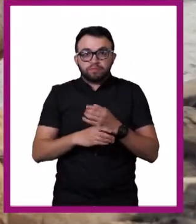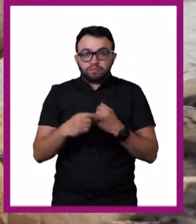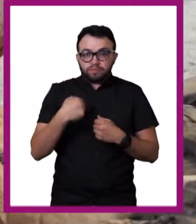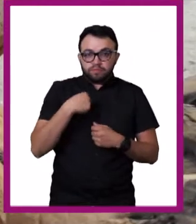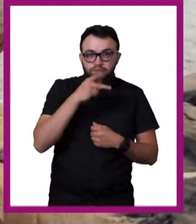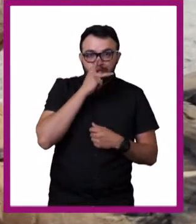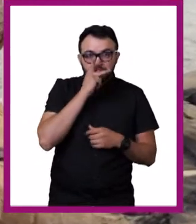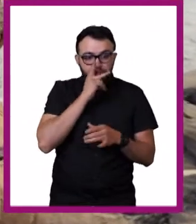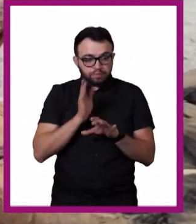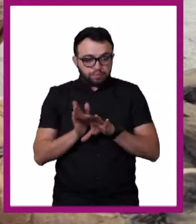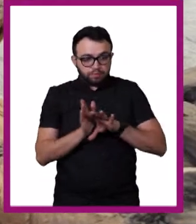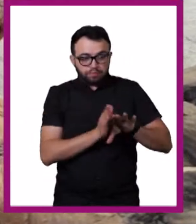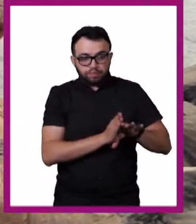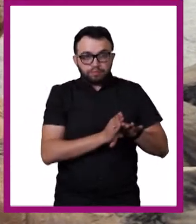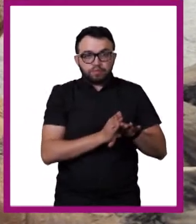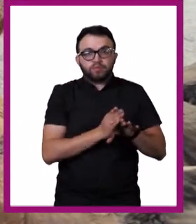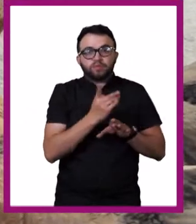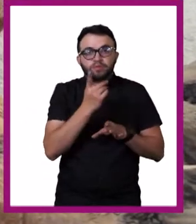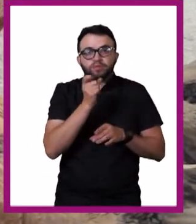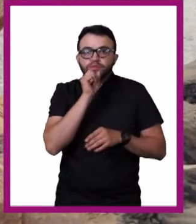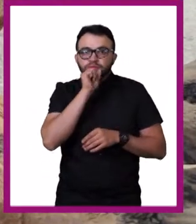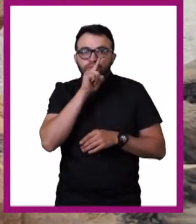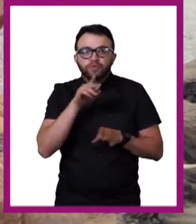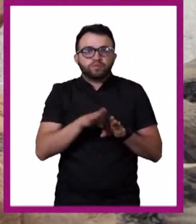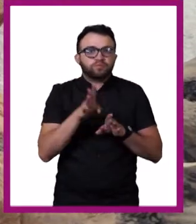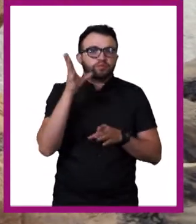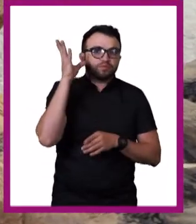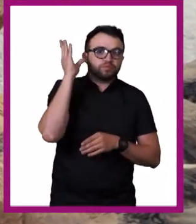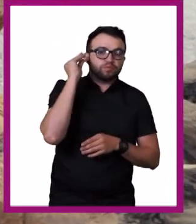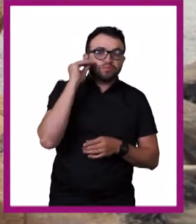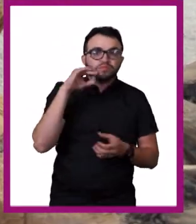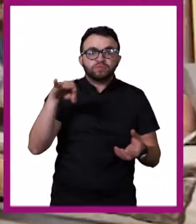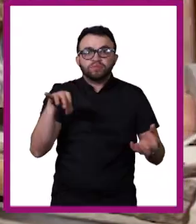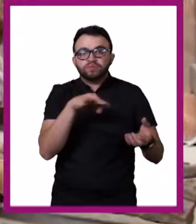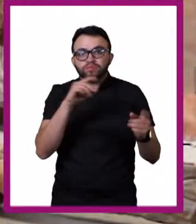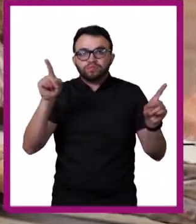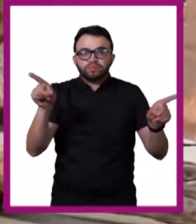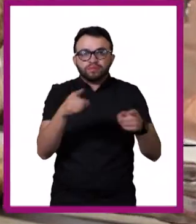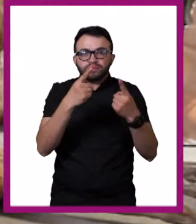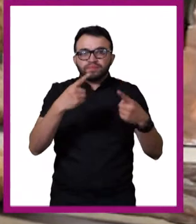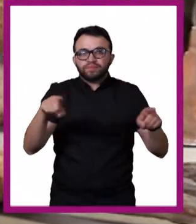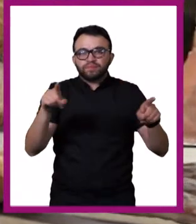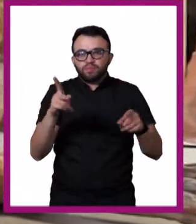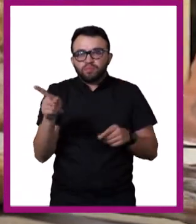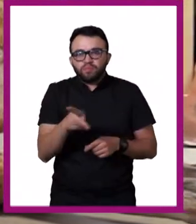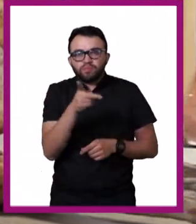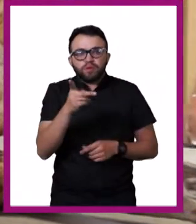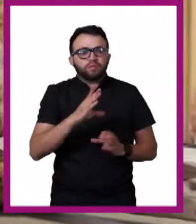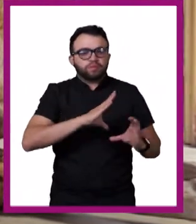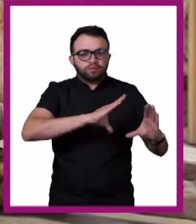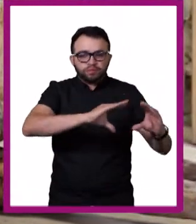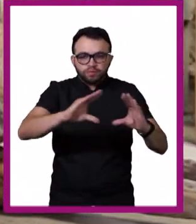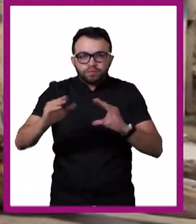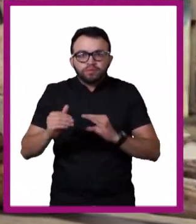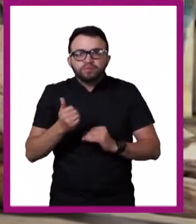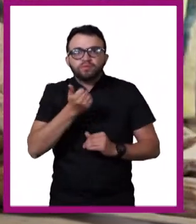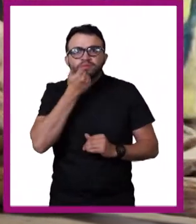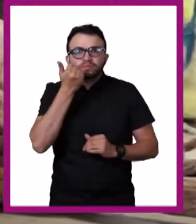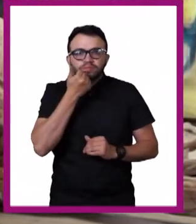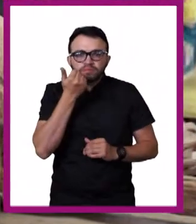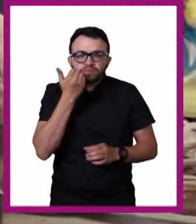lado, fue músico, en su juventud fue músico, dirigía la banda del pueblo, daba clases en aquel